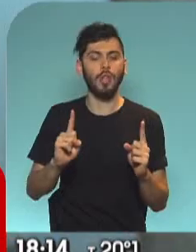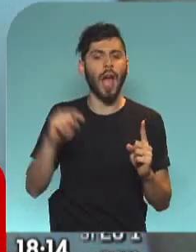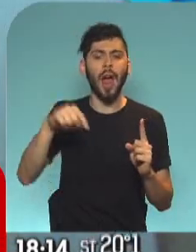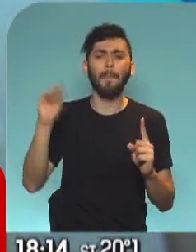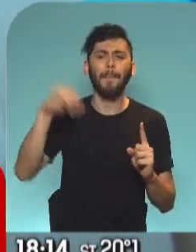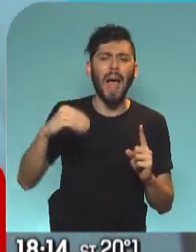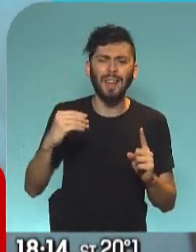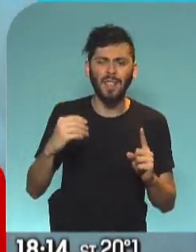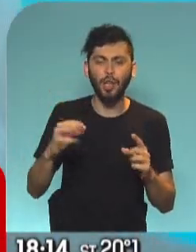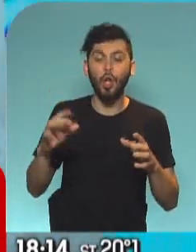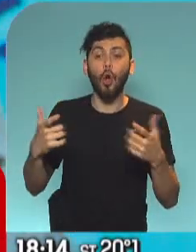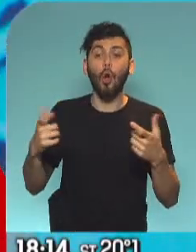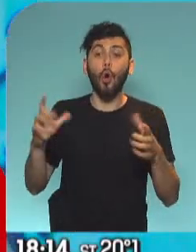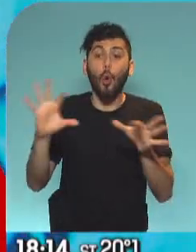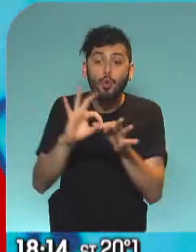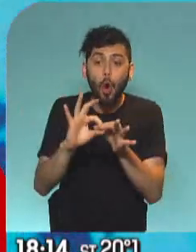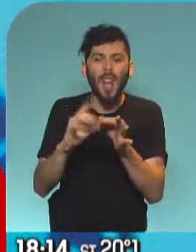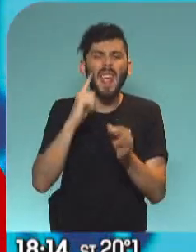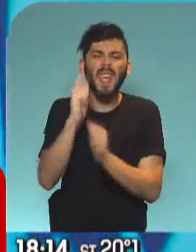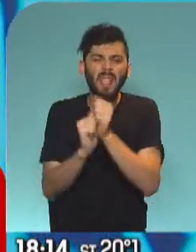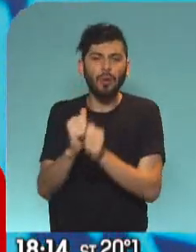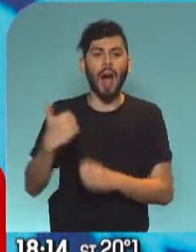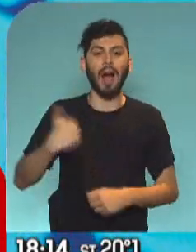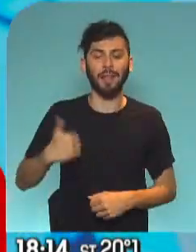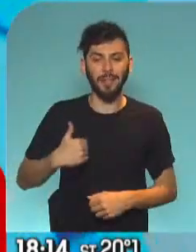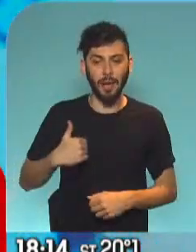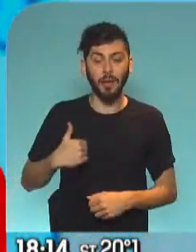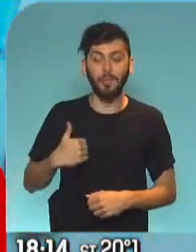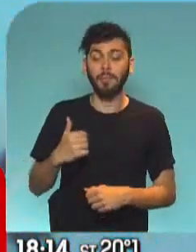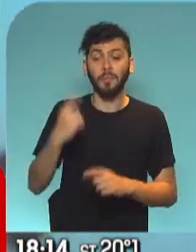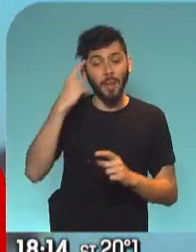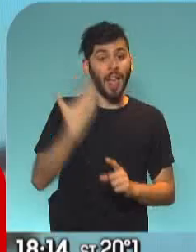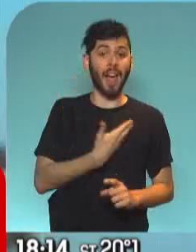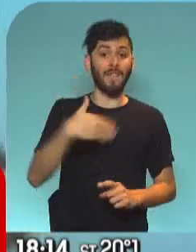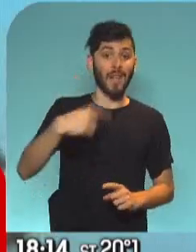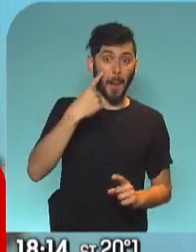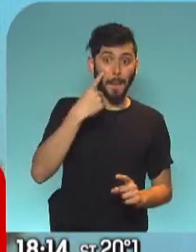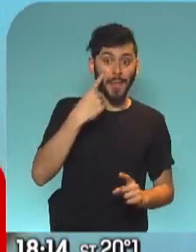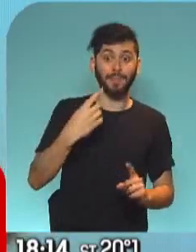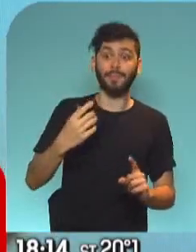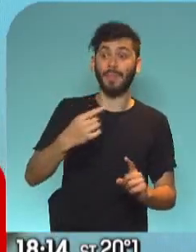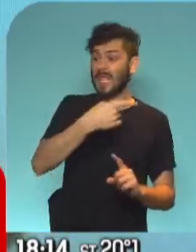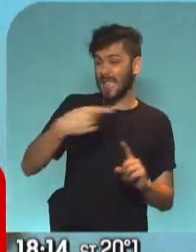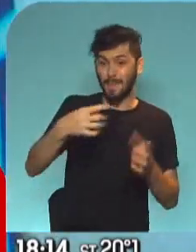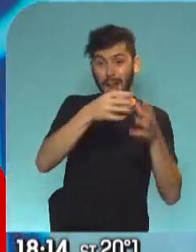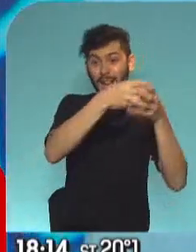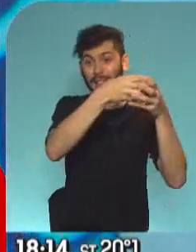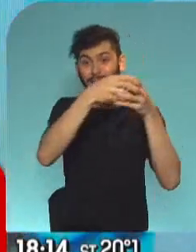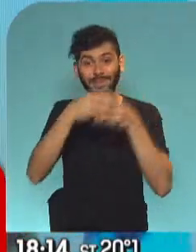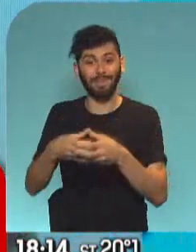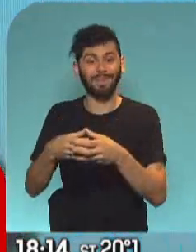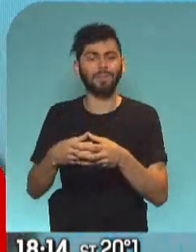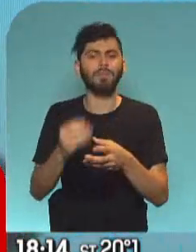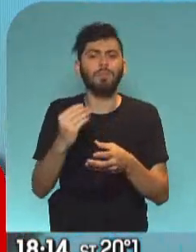la Unión Industrial Argentina. Claro, recordemos que el Fondo Monetario Internacional vino a principios de la semana para hacer